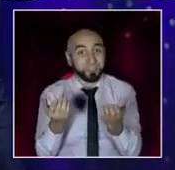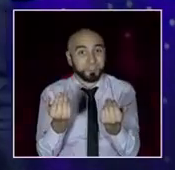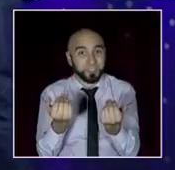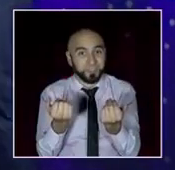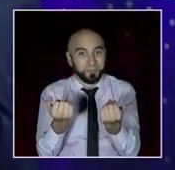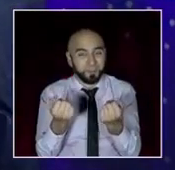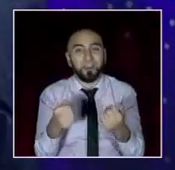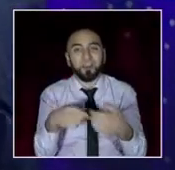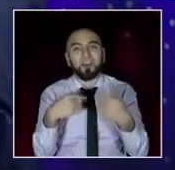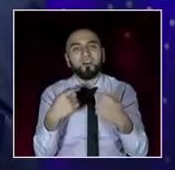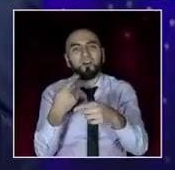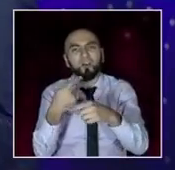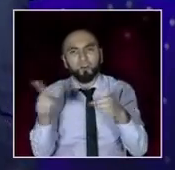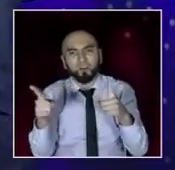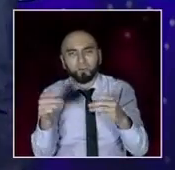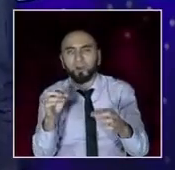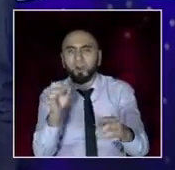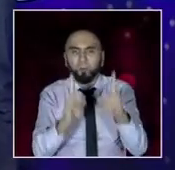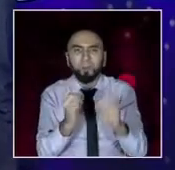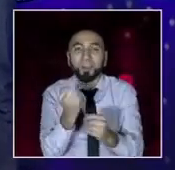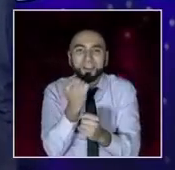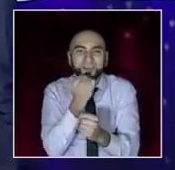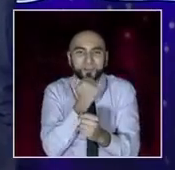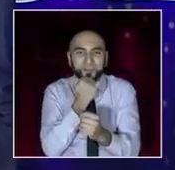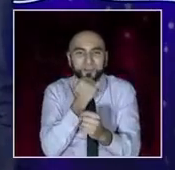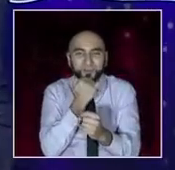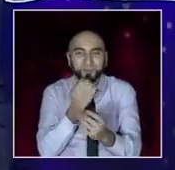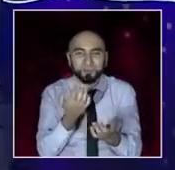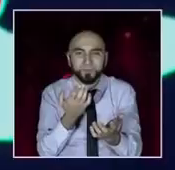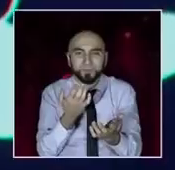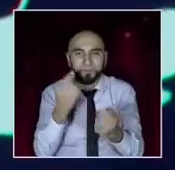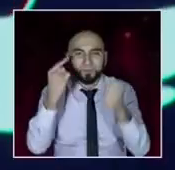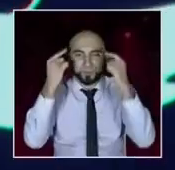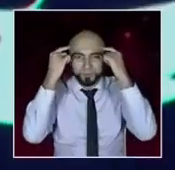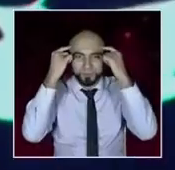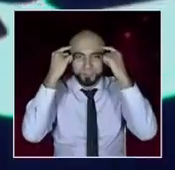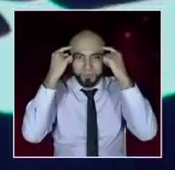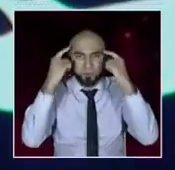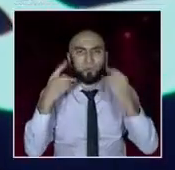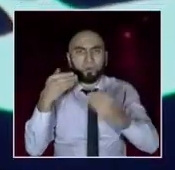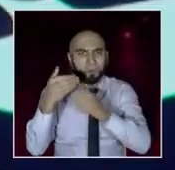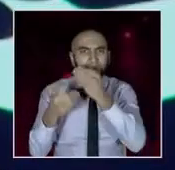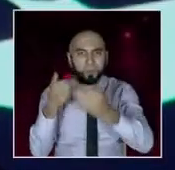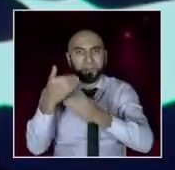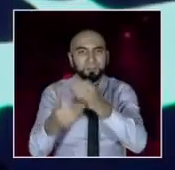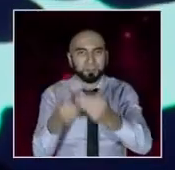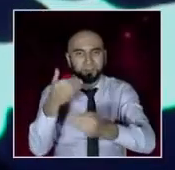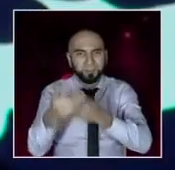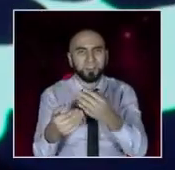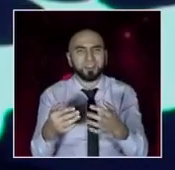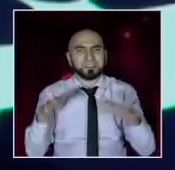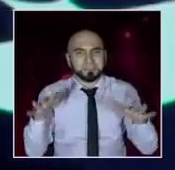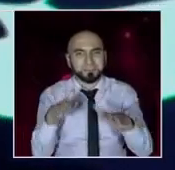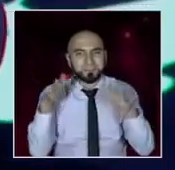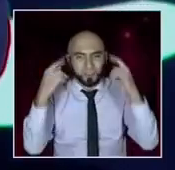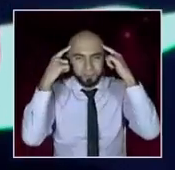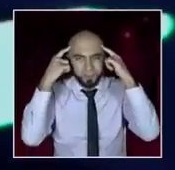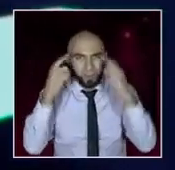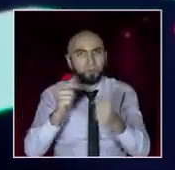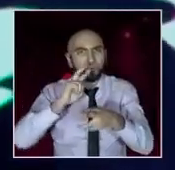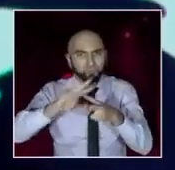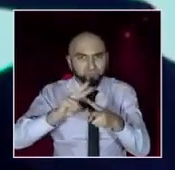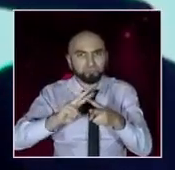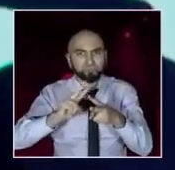lo que llamamos los errores de predicción, que el cerebro continuamente tratando de resolver. Así que percepción, este